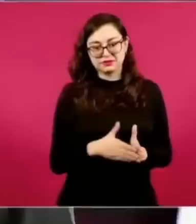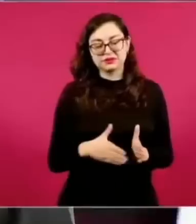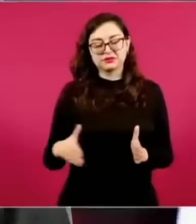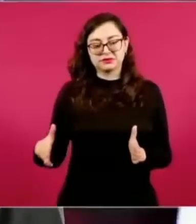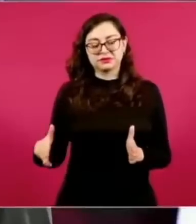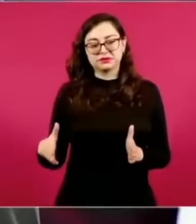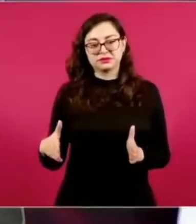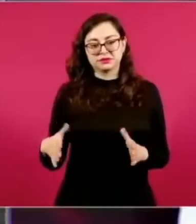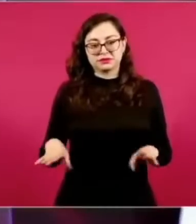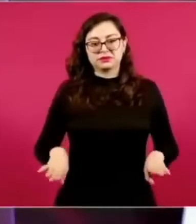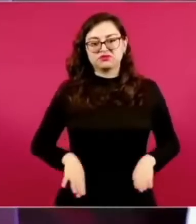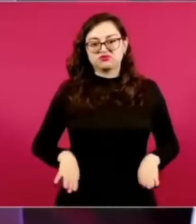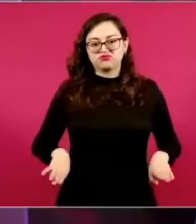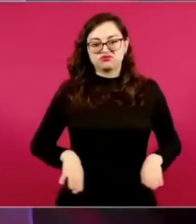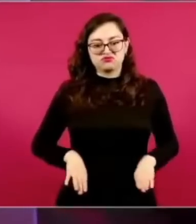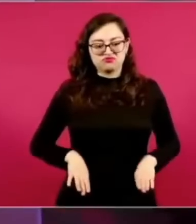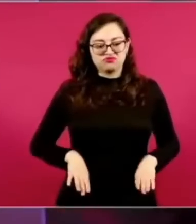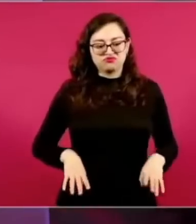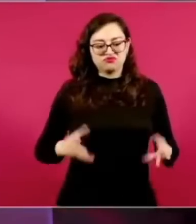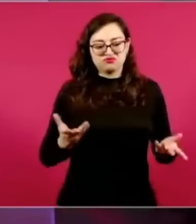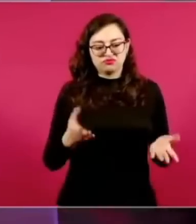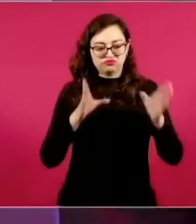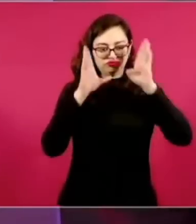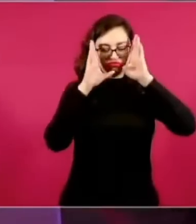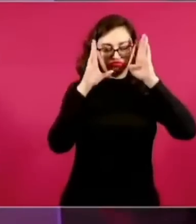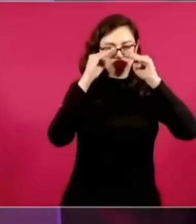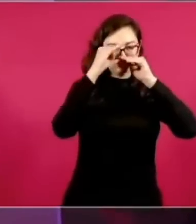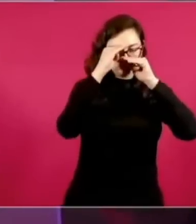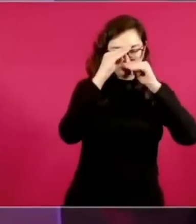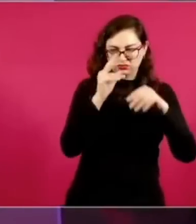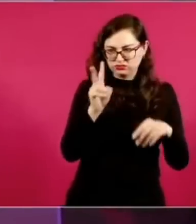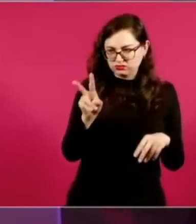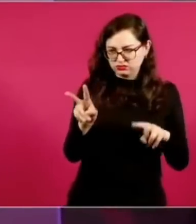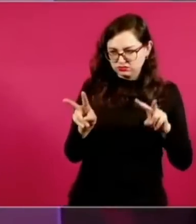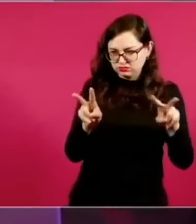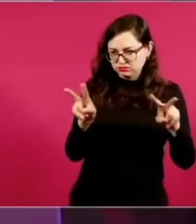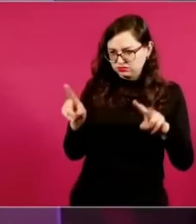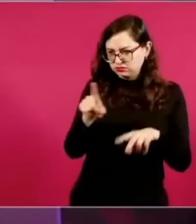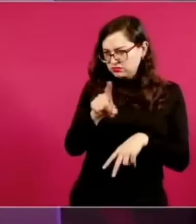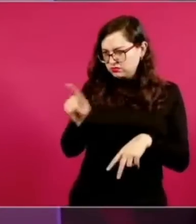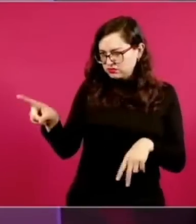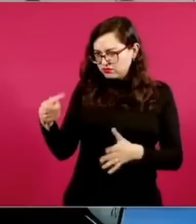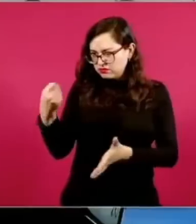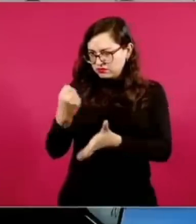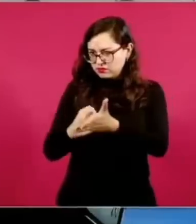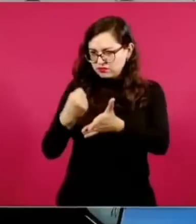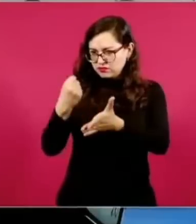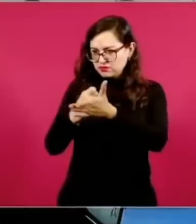conservadores, a todos los que luchaban por la justicia,